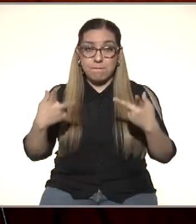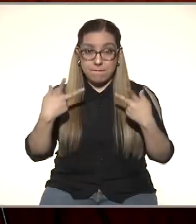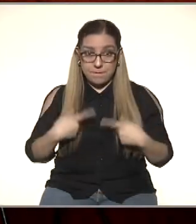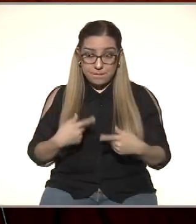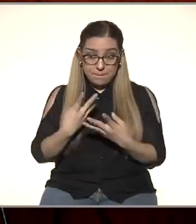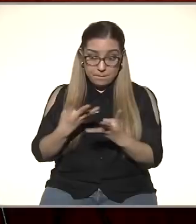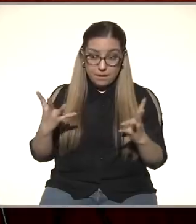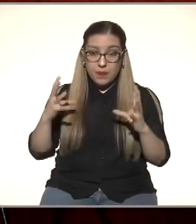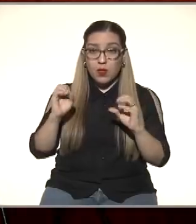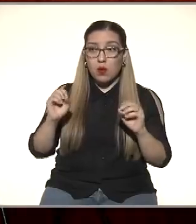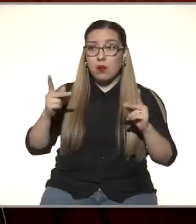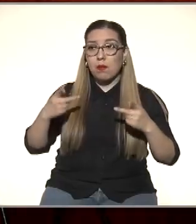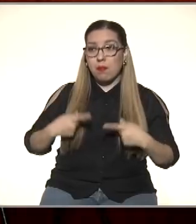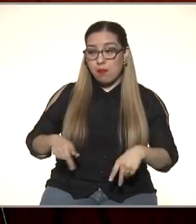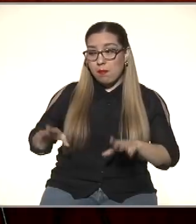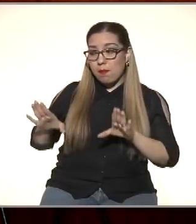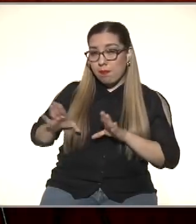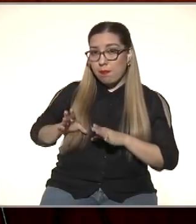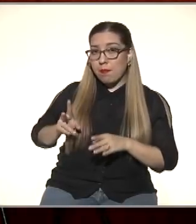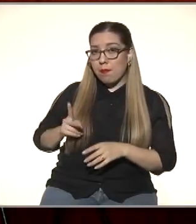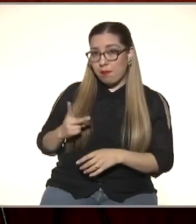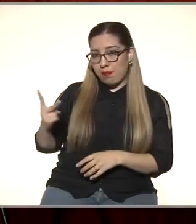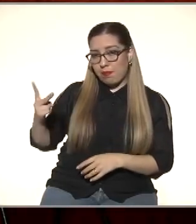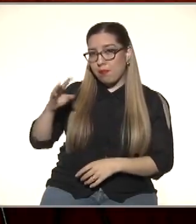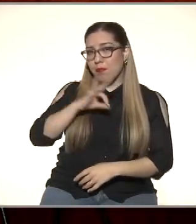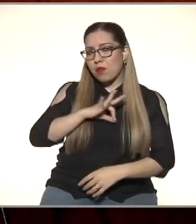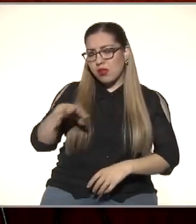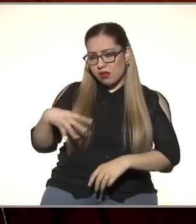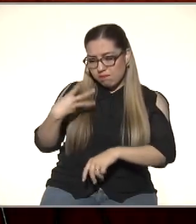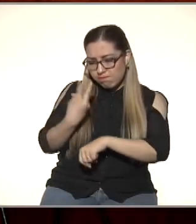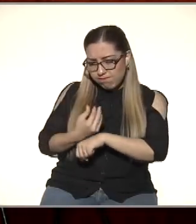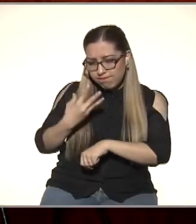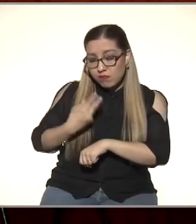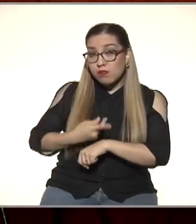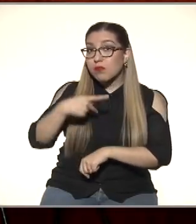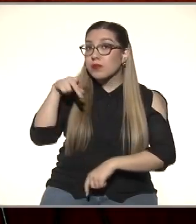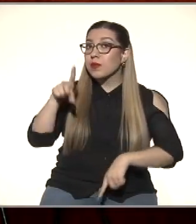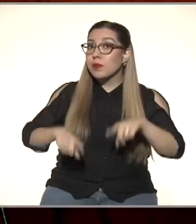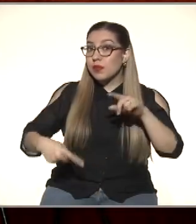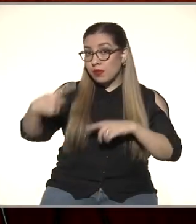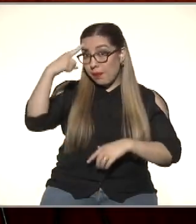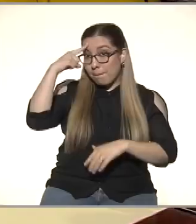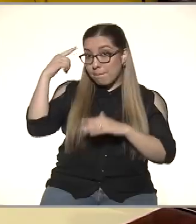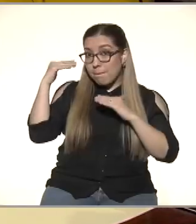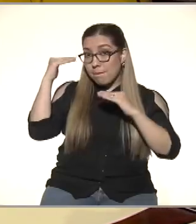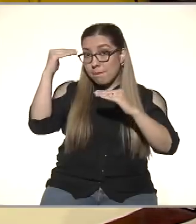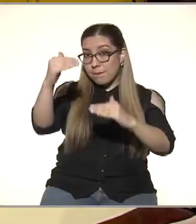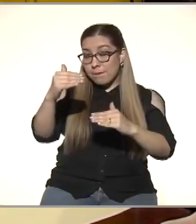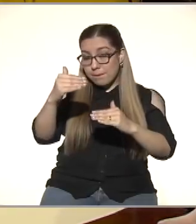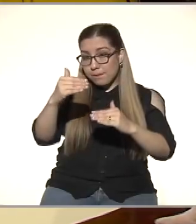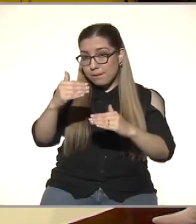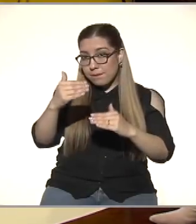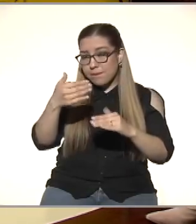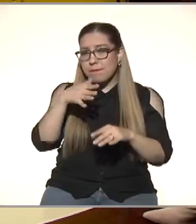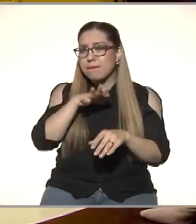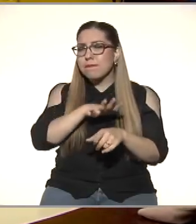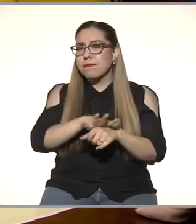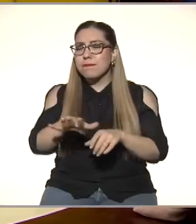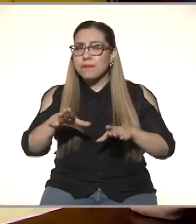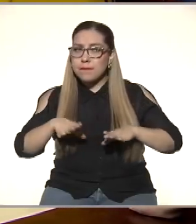también puede crecer. Pero depende también de la madurez con la que se tome, de si hay condiciones, de cuál es la postura, si realmente hay una